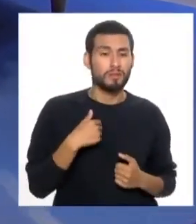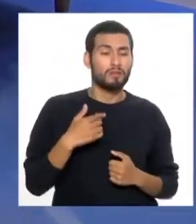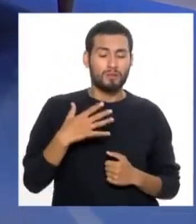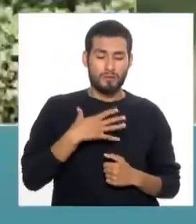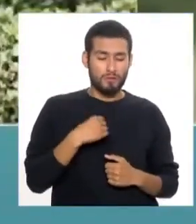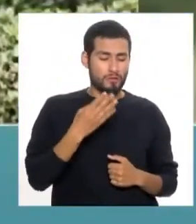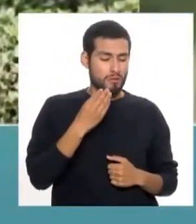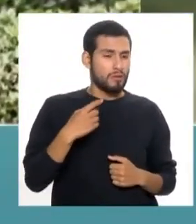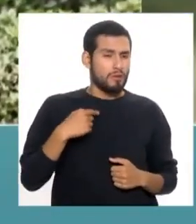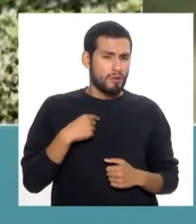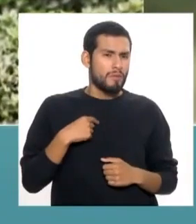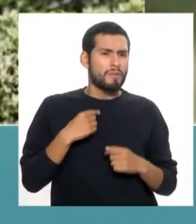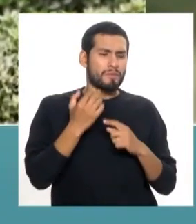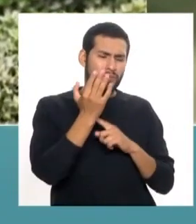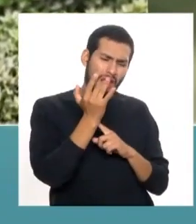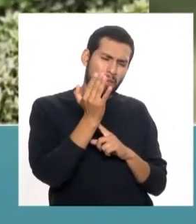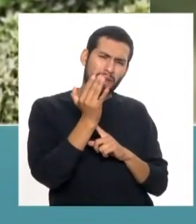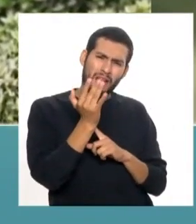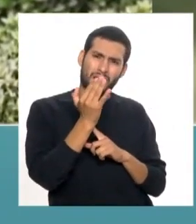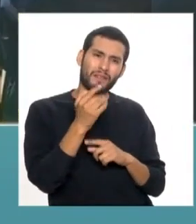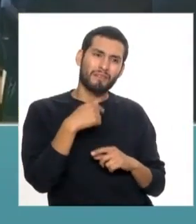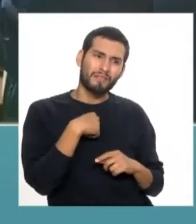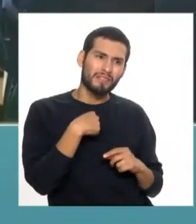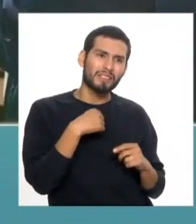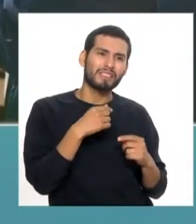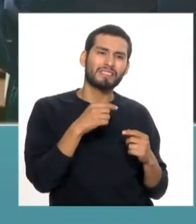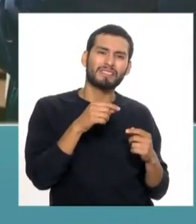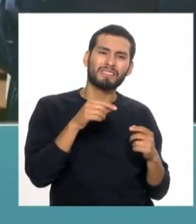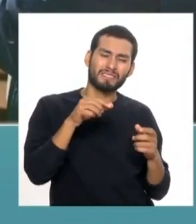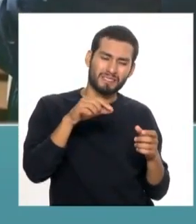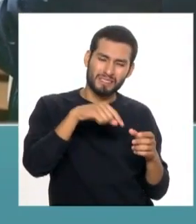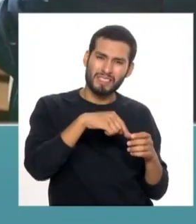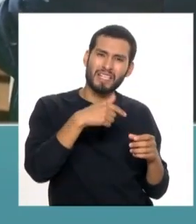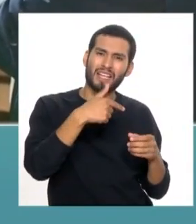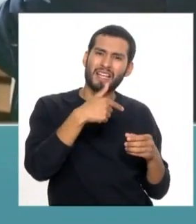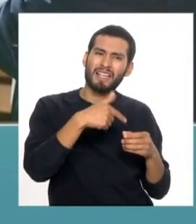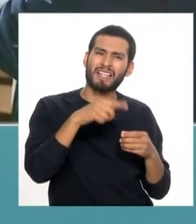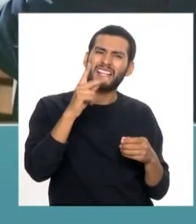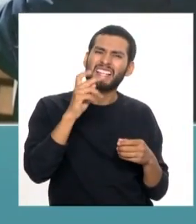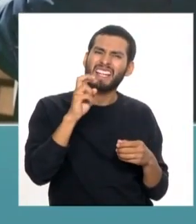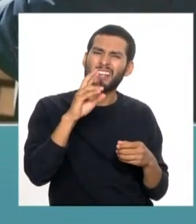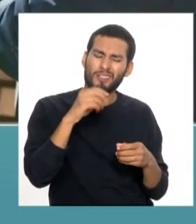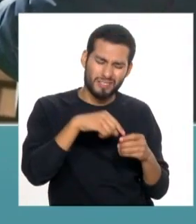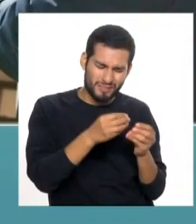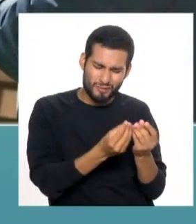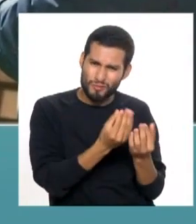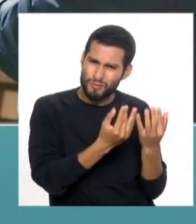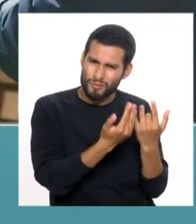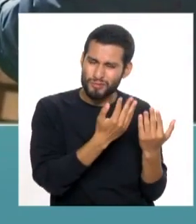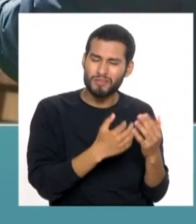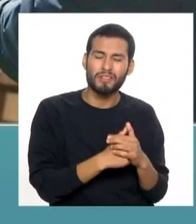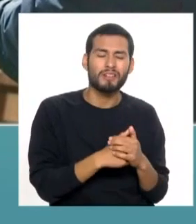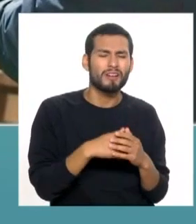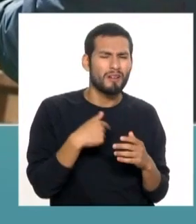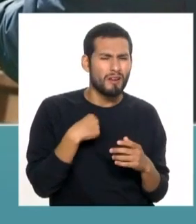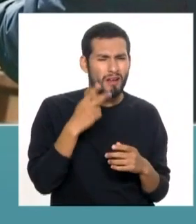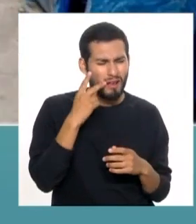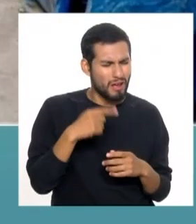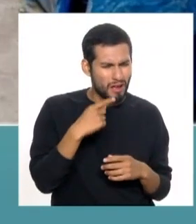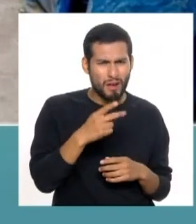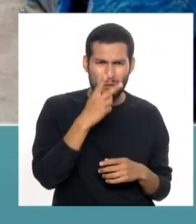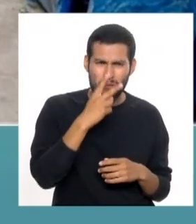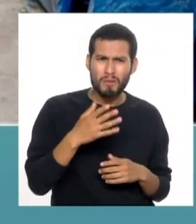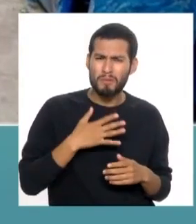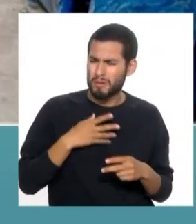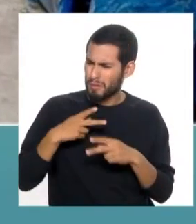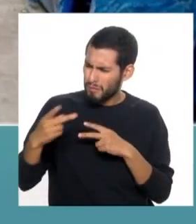14 años me alumbraba con velas, con lámparas de querosene, y ver mi historia repetirse también en